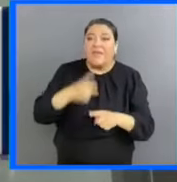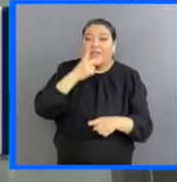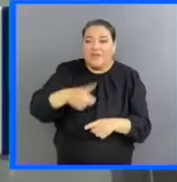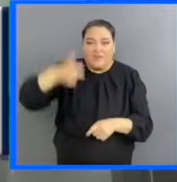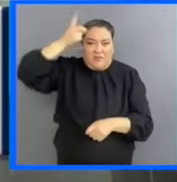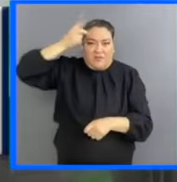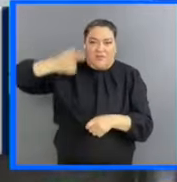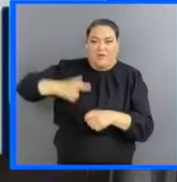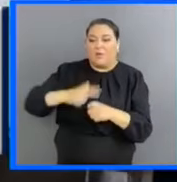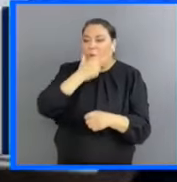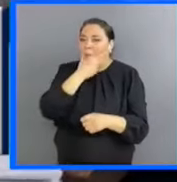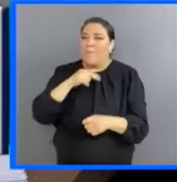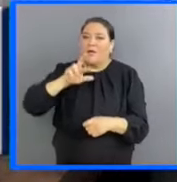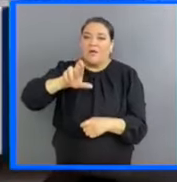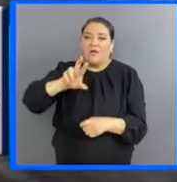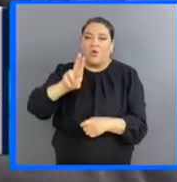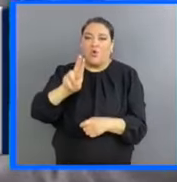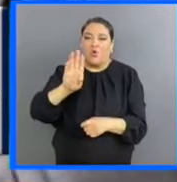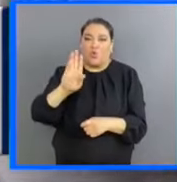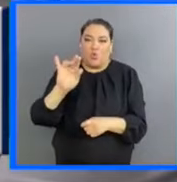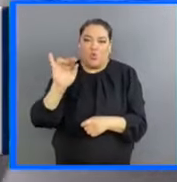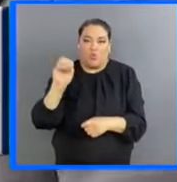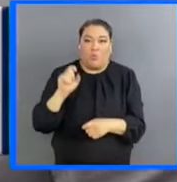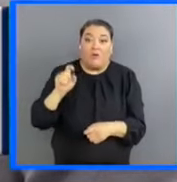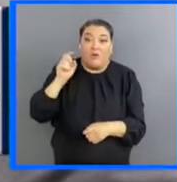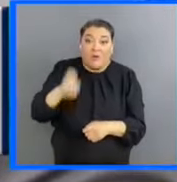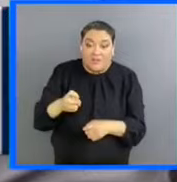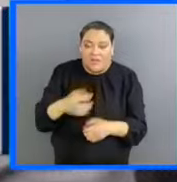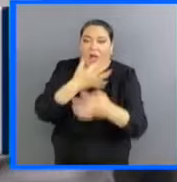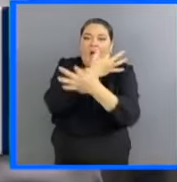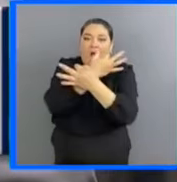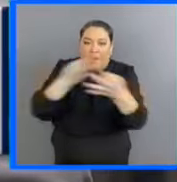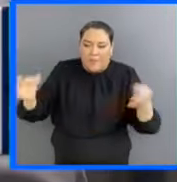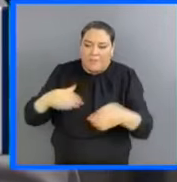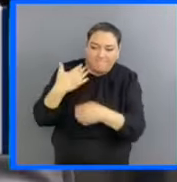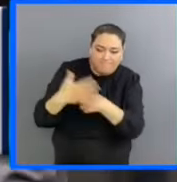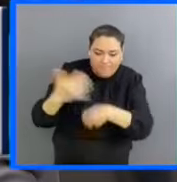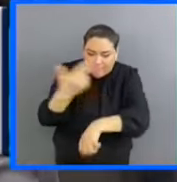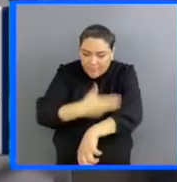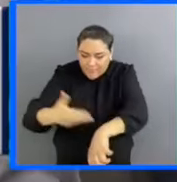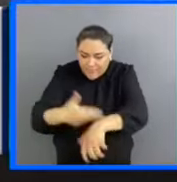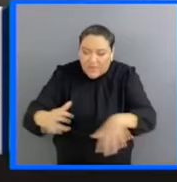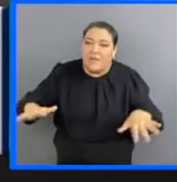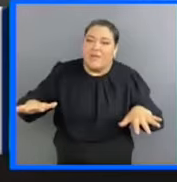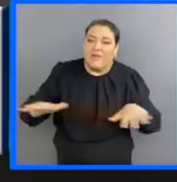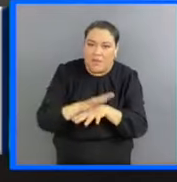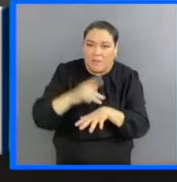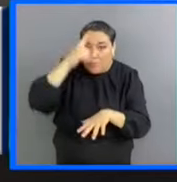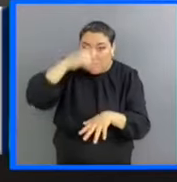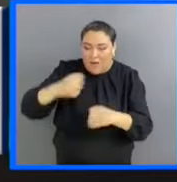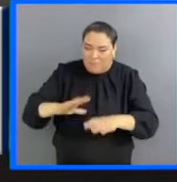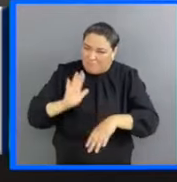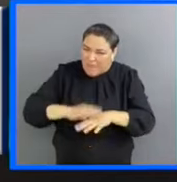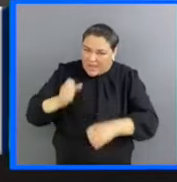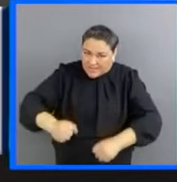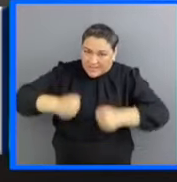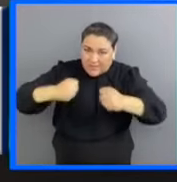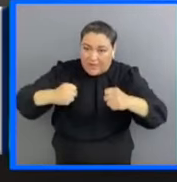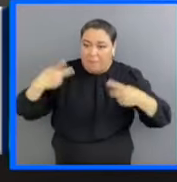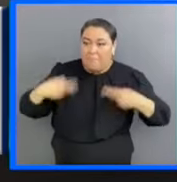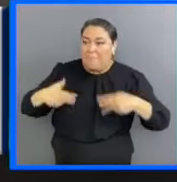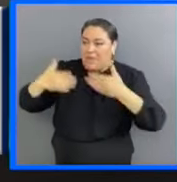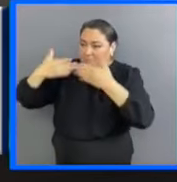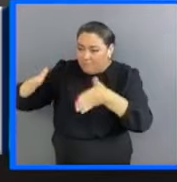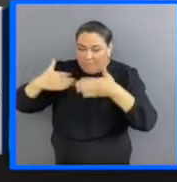Rubio Chávez. Ante esta situación, anunció una serie de acciones encaminadas a fortalecer el acceso a la justicia, con énfasis